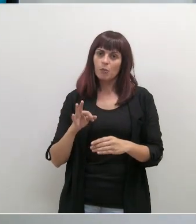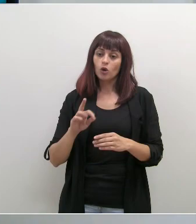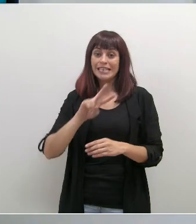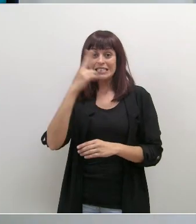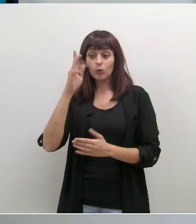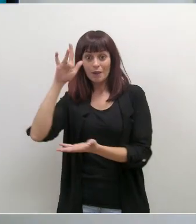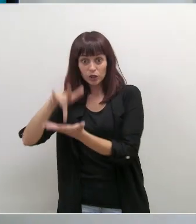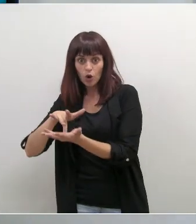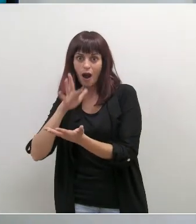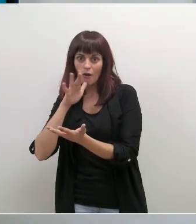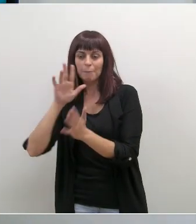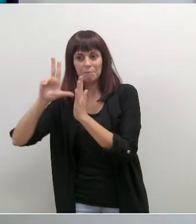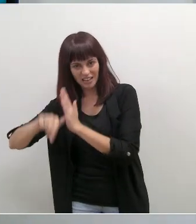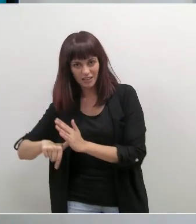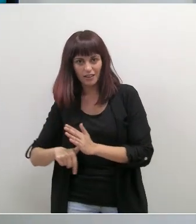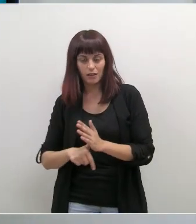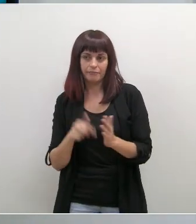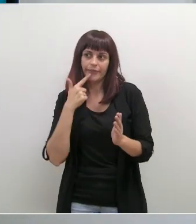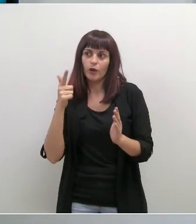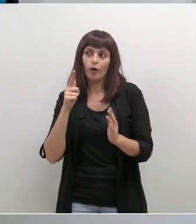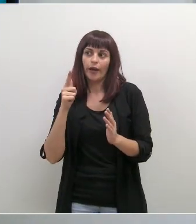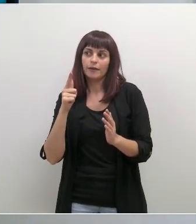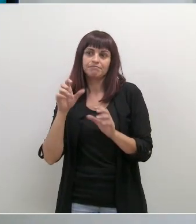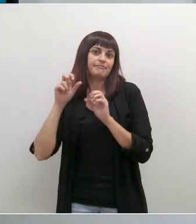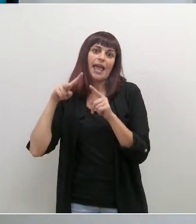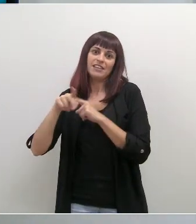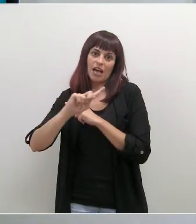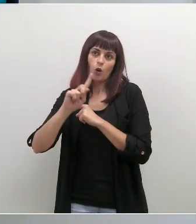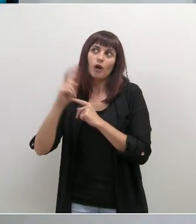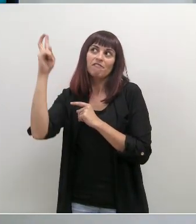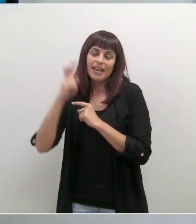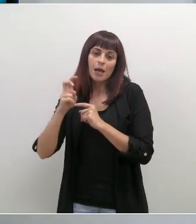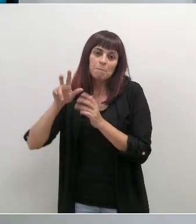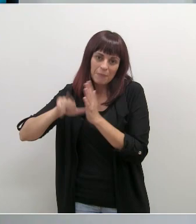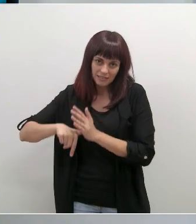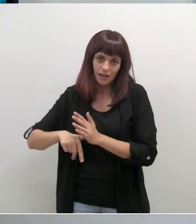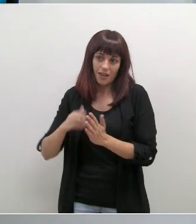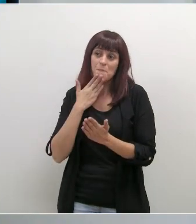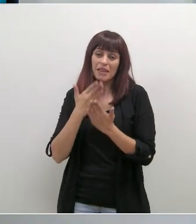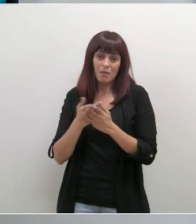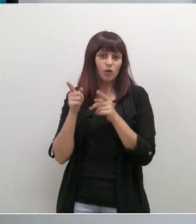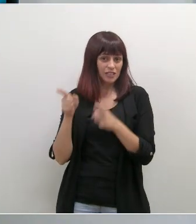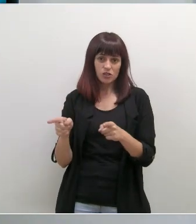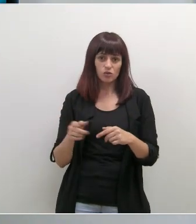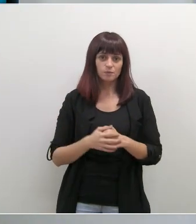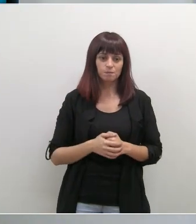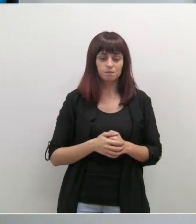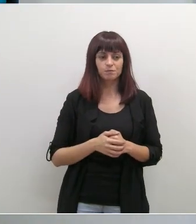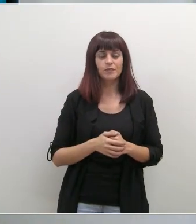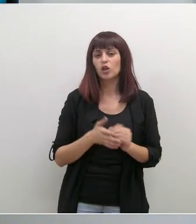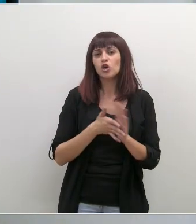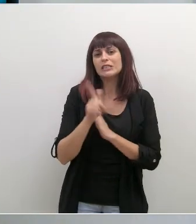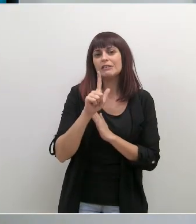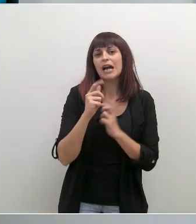segunda oleada pandémica. No digo que no hubiera venido, pero hubiera venido sin duda más lentamente. Y eso es lo que pedíamos, ¿no? Entonces, ya no es tanto el volumen,